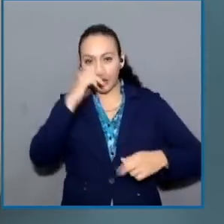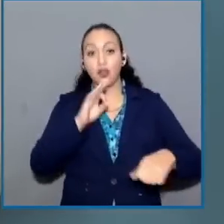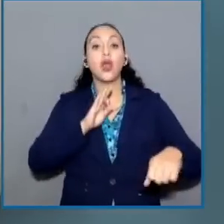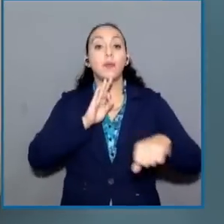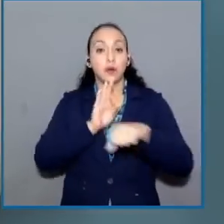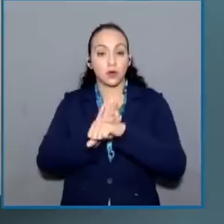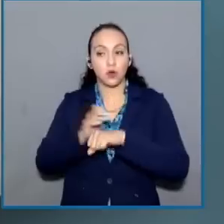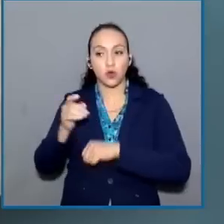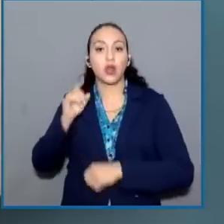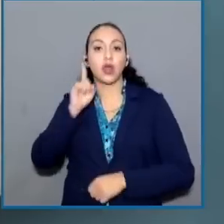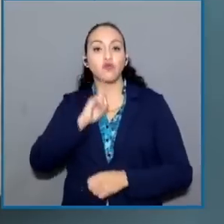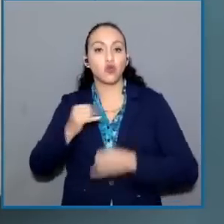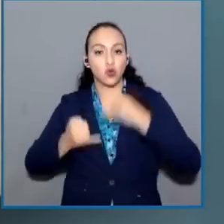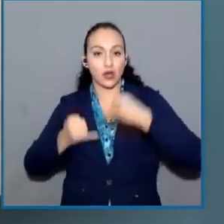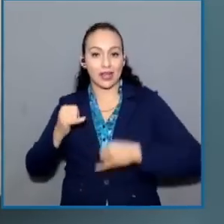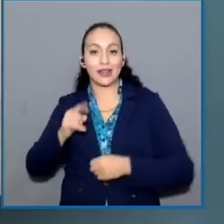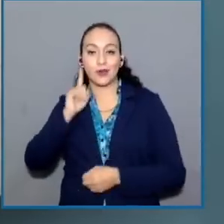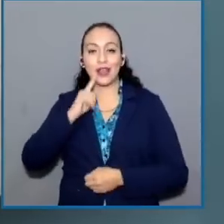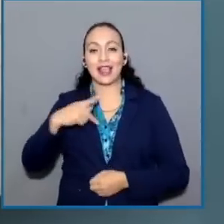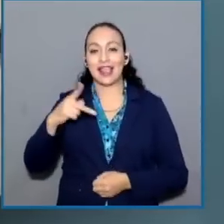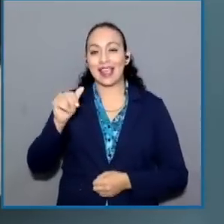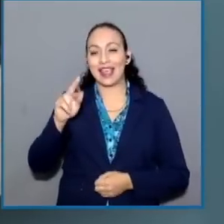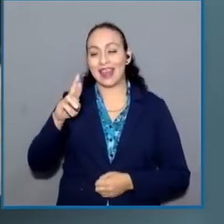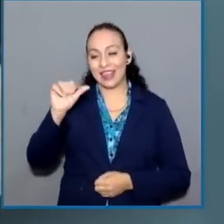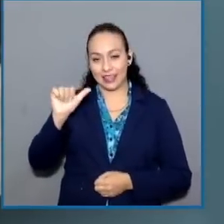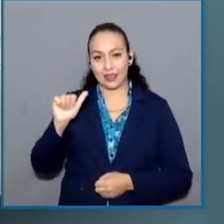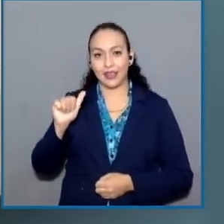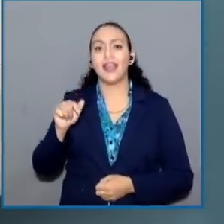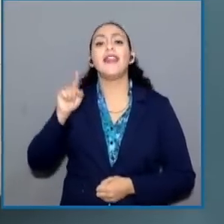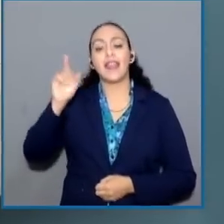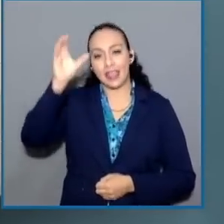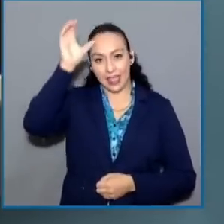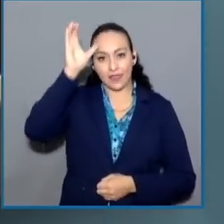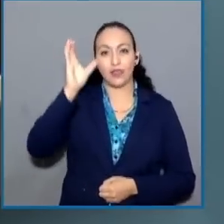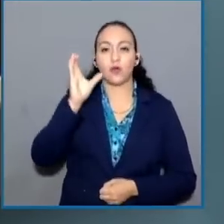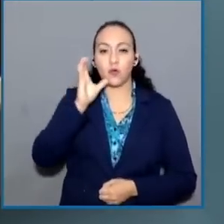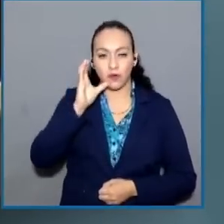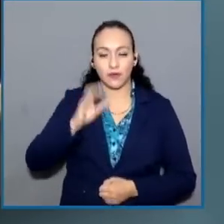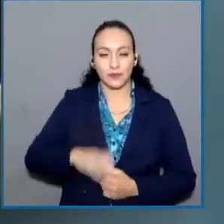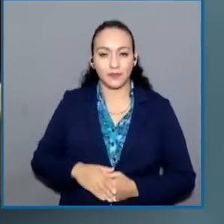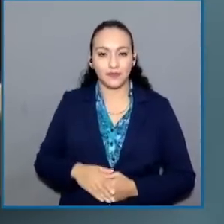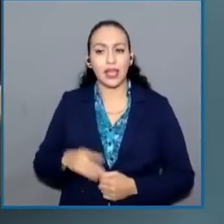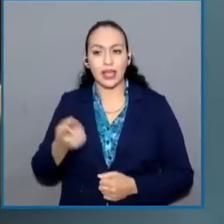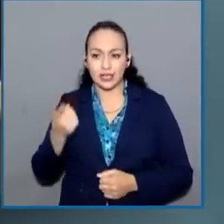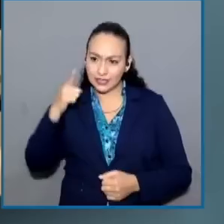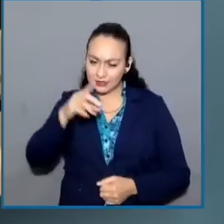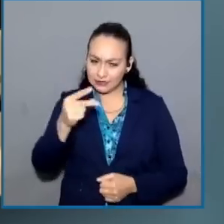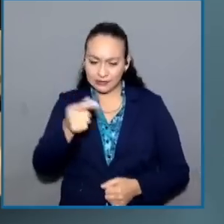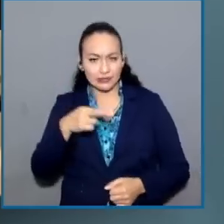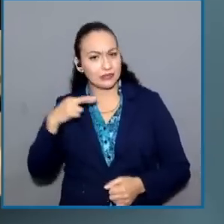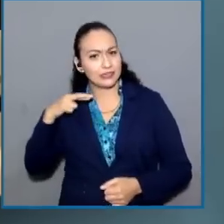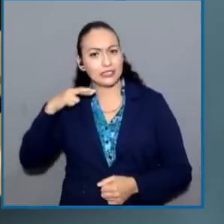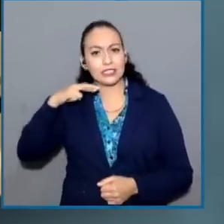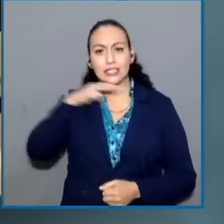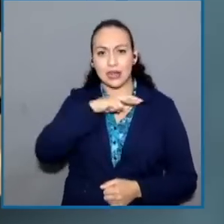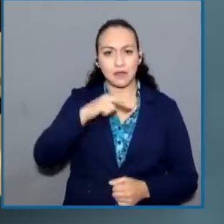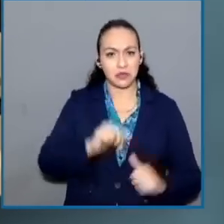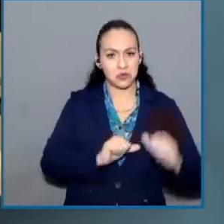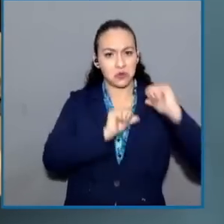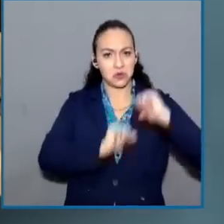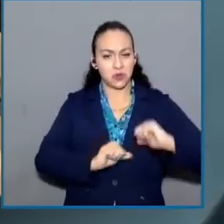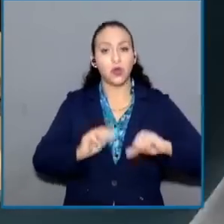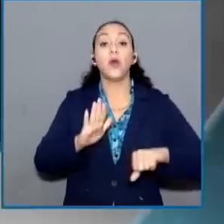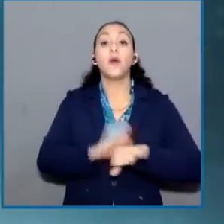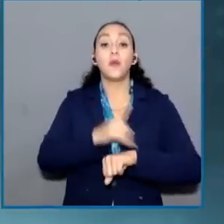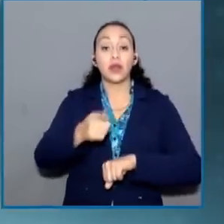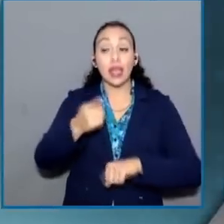Karina Martínez Jiménez de Piedras Negras, Coahuila, con lo que se ordenó su inmediata reinstalación en el cargo, tras ser suspendida en octubre